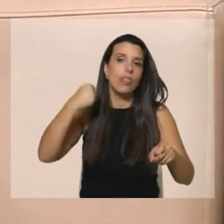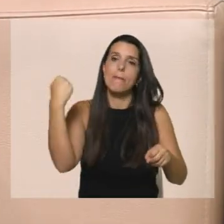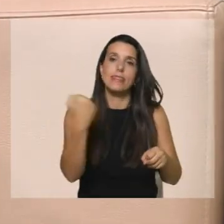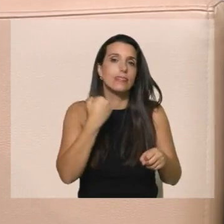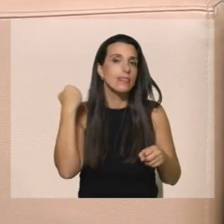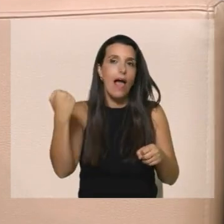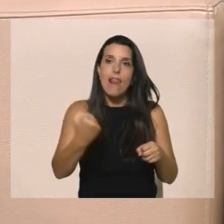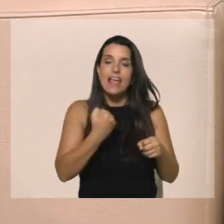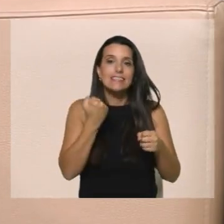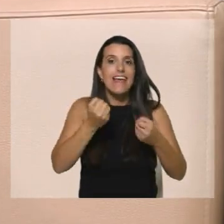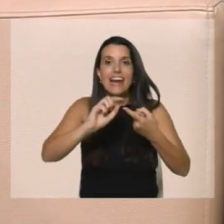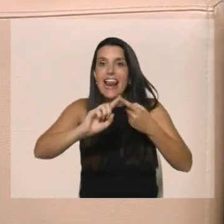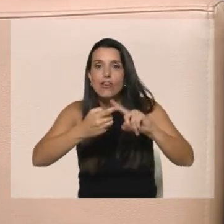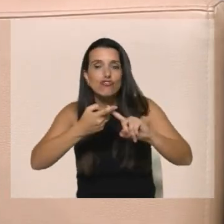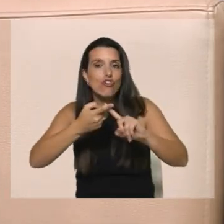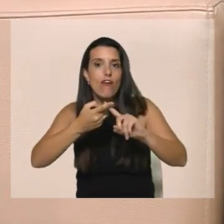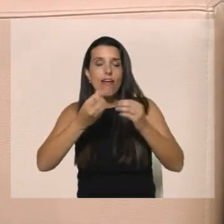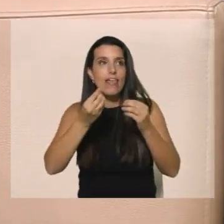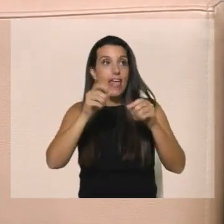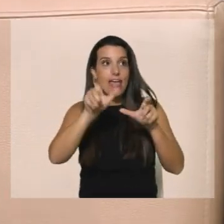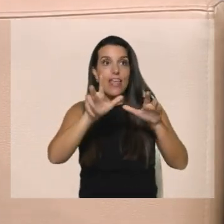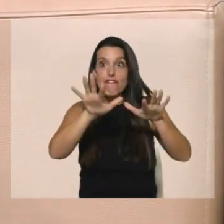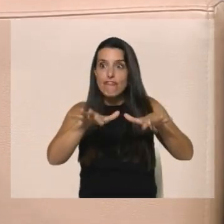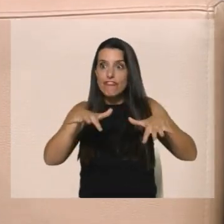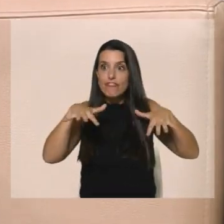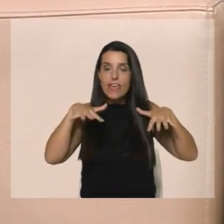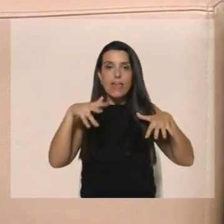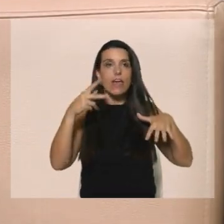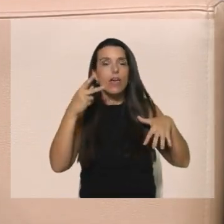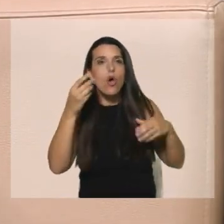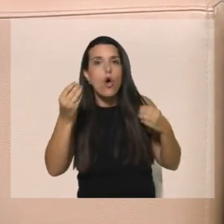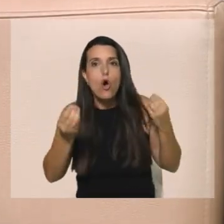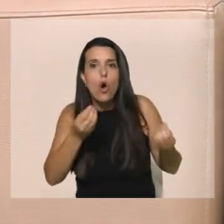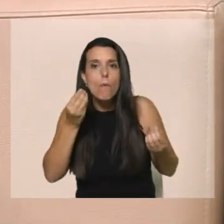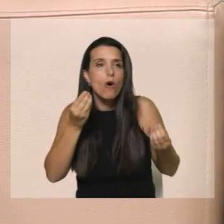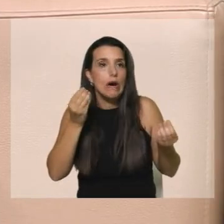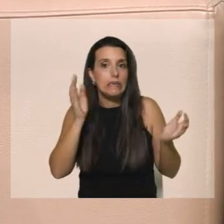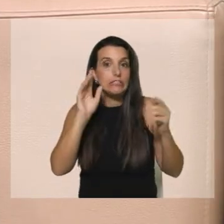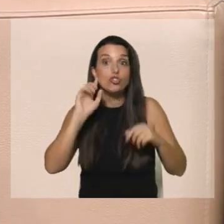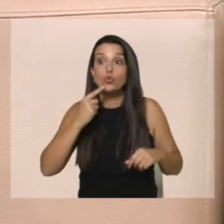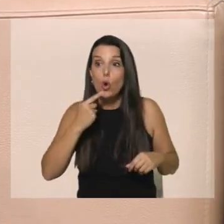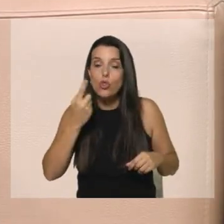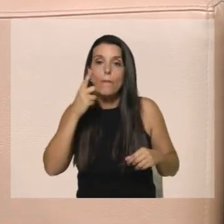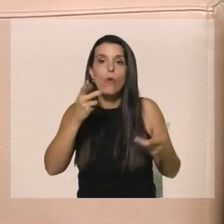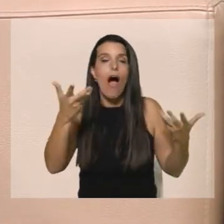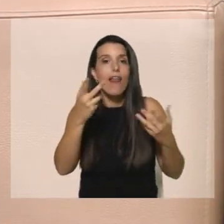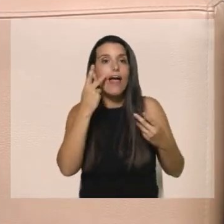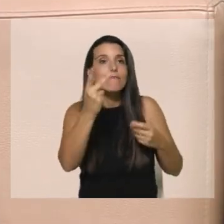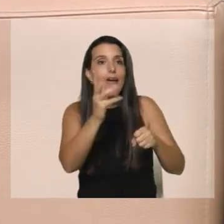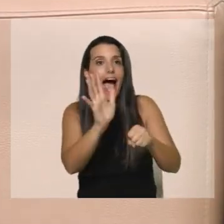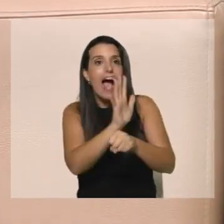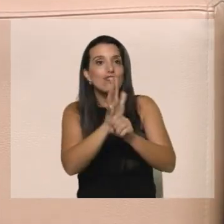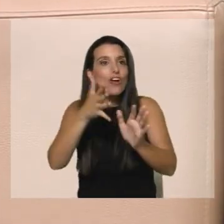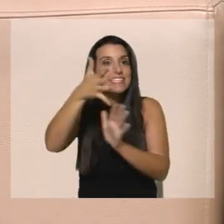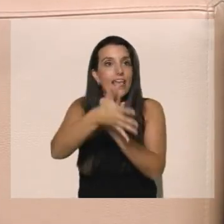que es ese vínculo directo entre el espectador que Sí. tiene dificultades para oír, pero en este caso la relación actor-espectador